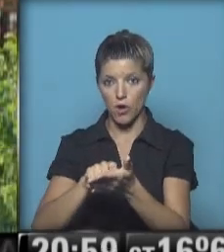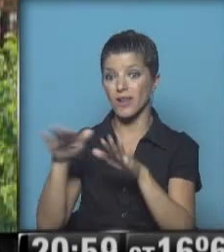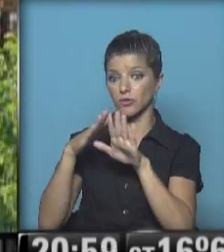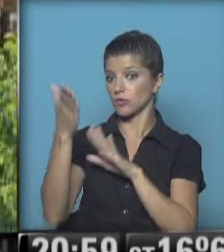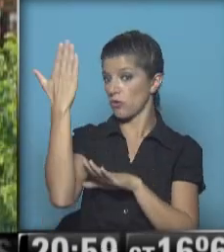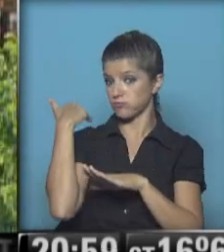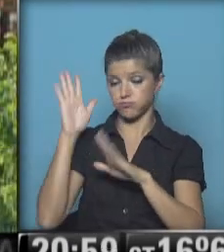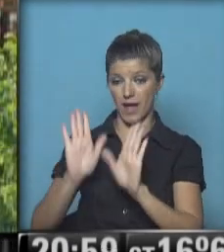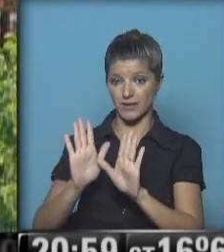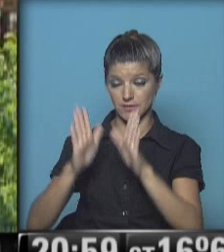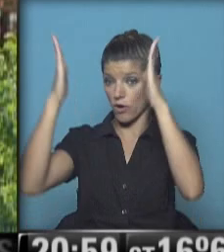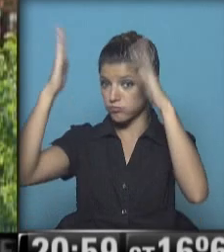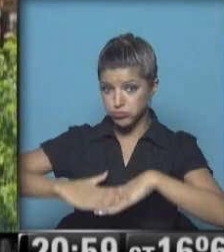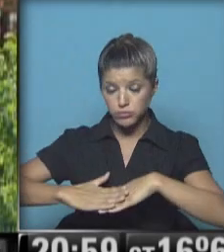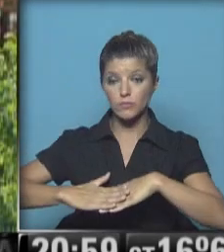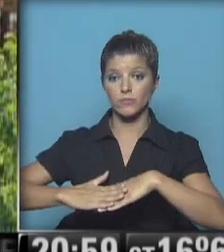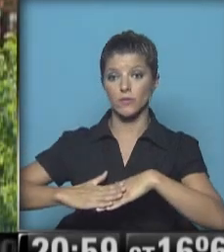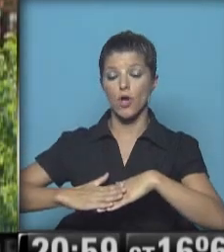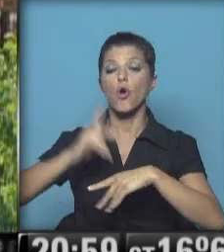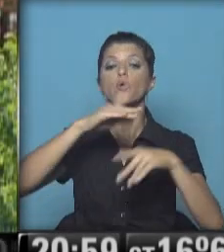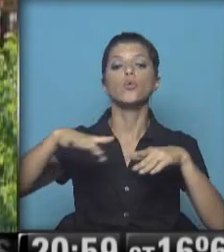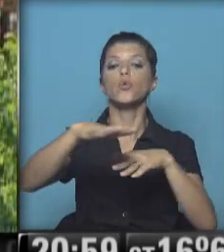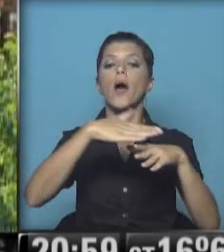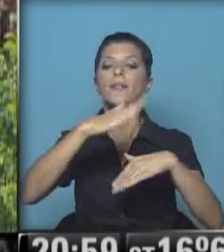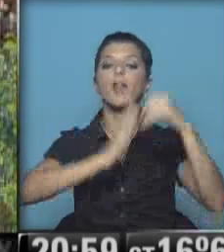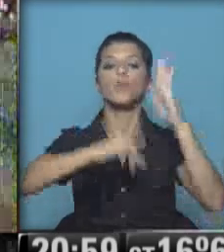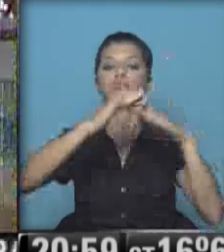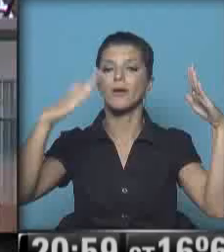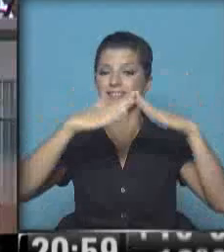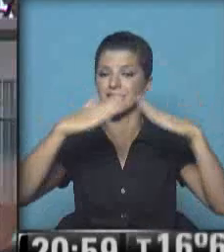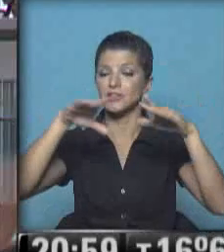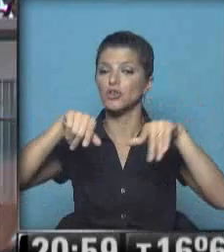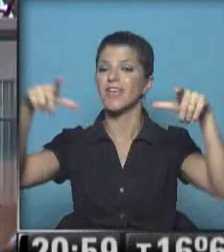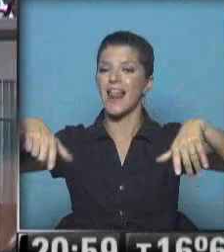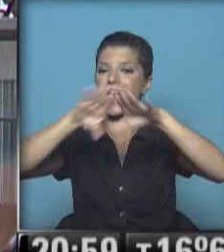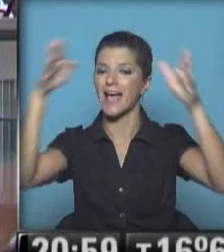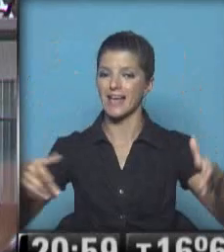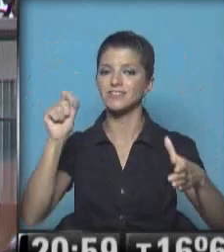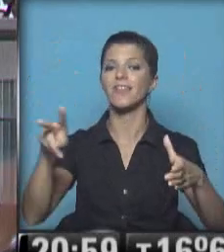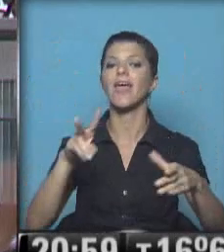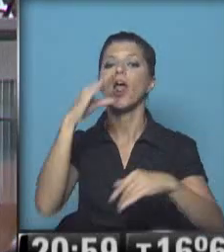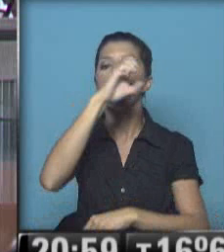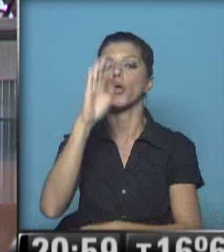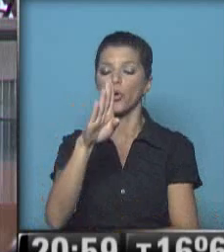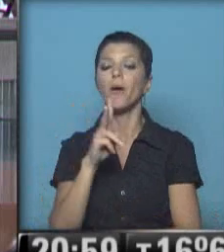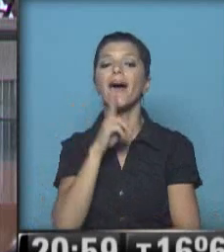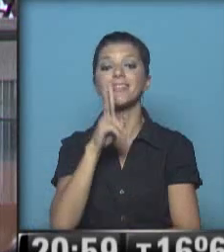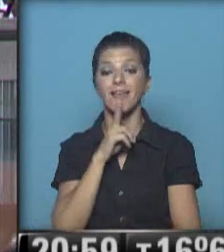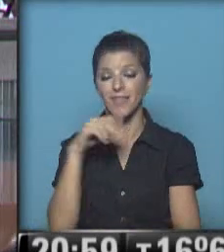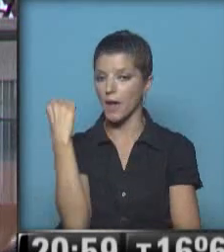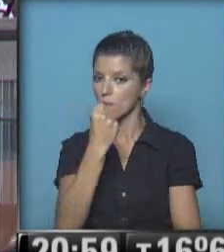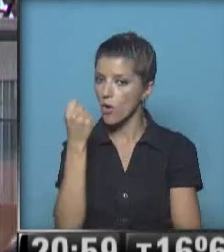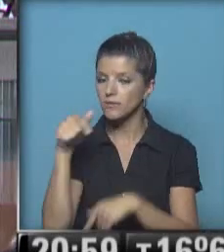pasado, justamente con parte, reiteramos, del montaje del techo del microestadio de Atlanta. Importante presencia en el